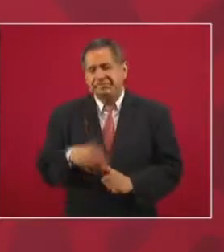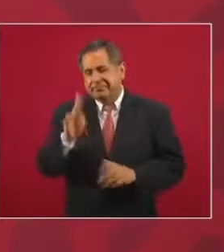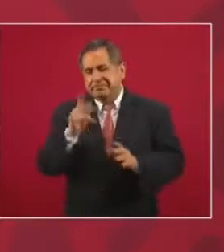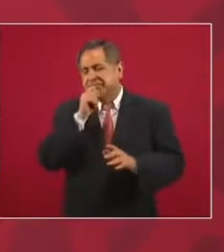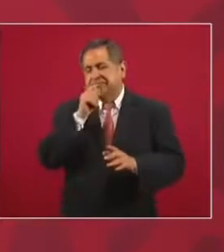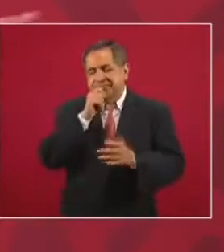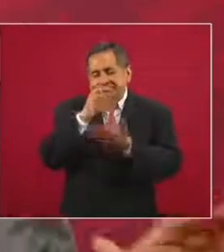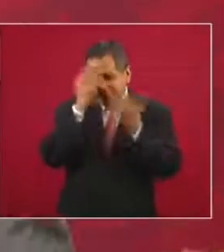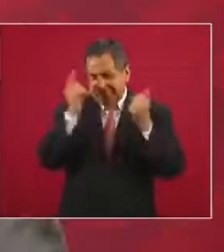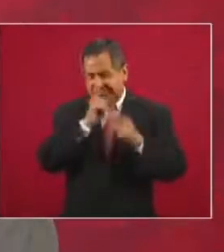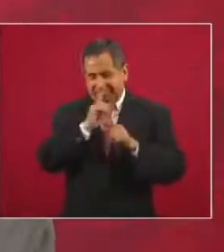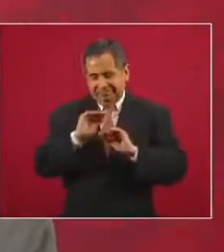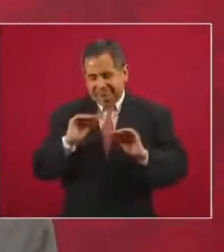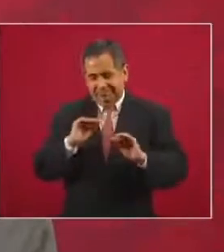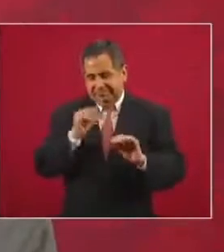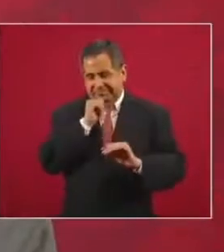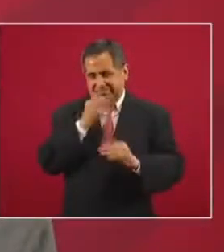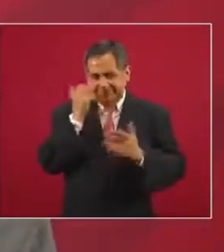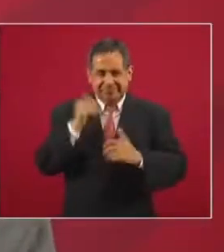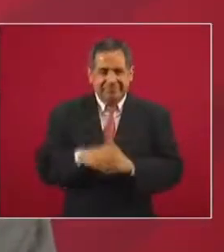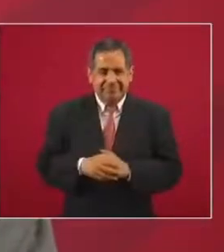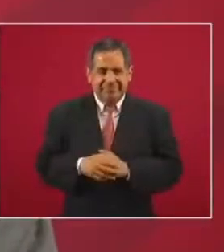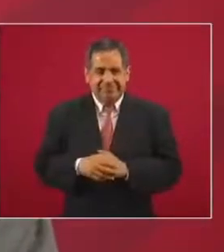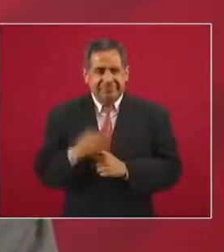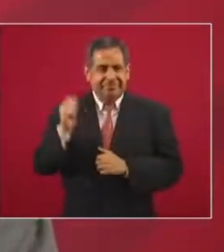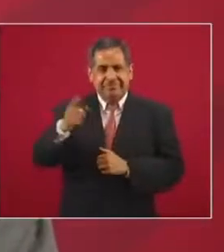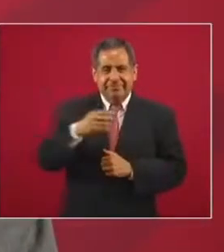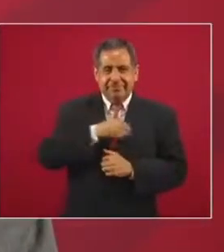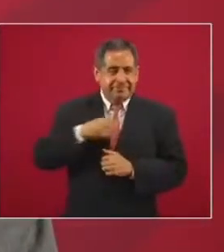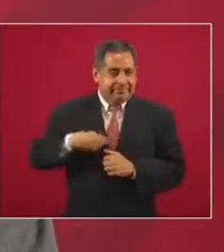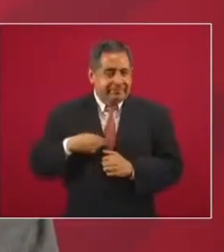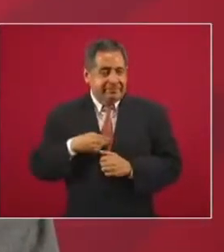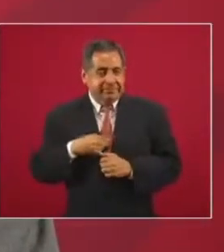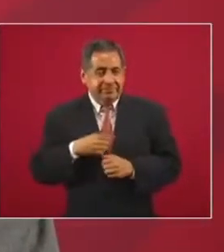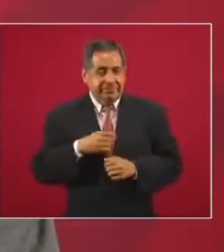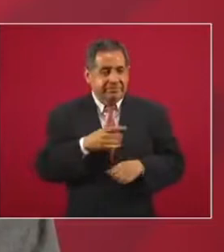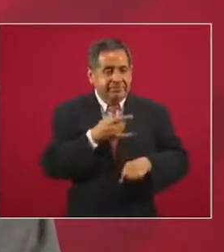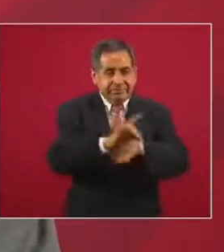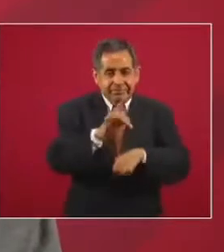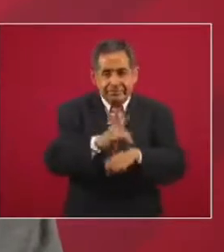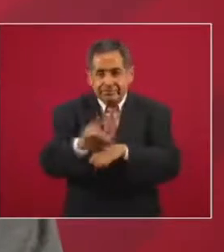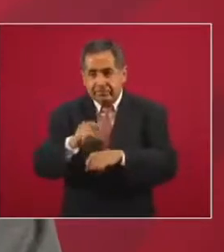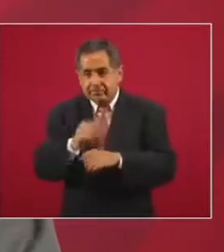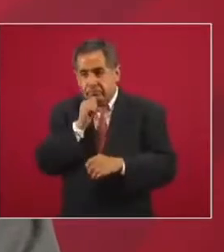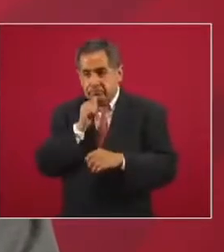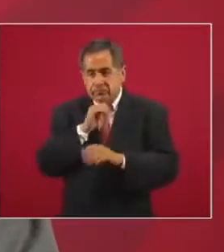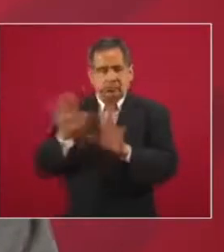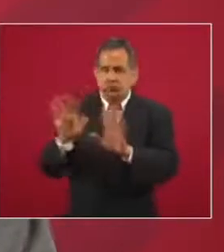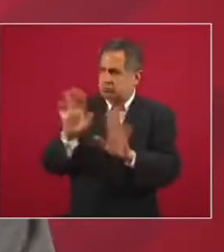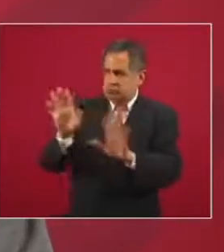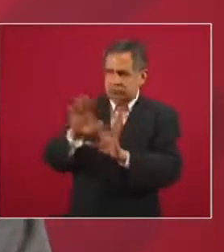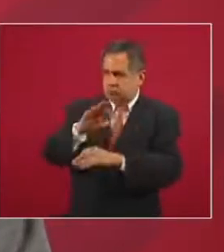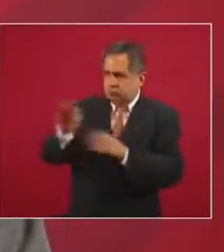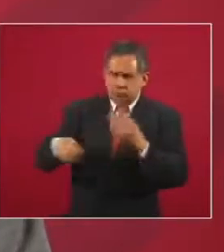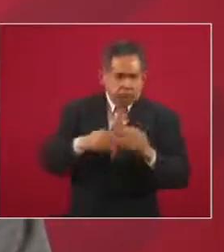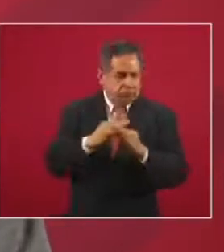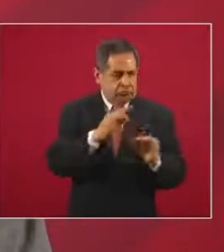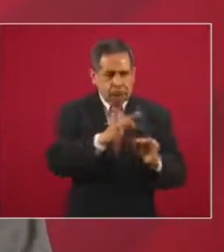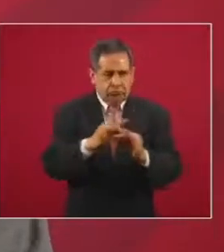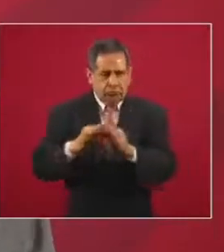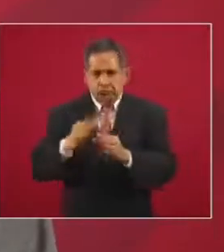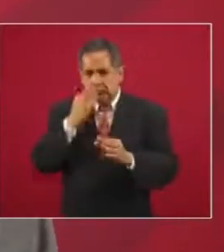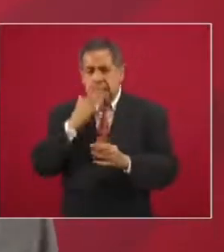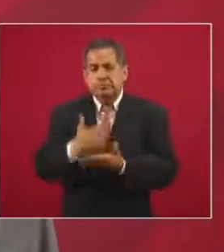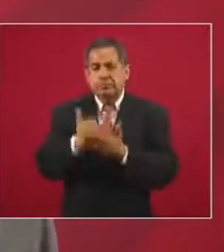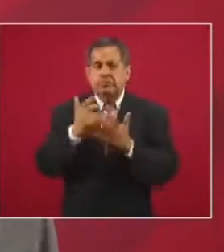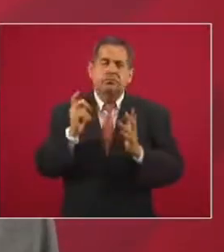Pero todavía no. ¿Algún miembro no está cumpliendo la expectativa de la Cuarta Transformación? No, todos están ayudando. Todos están